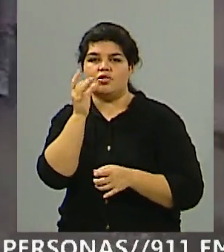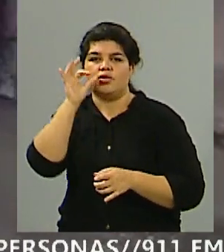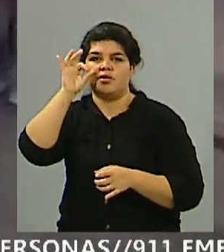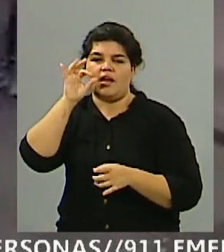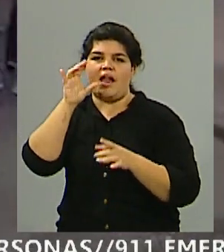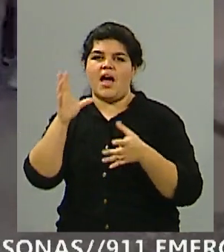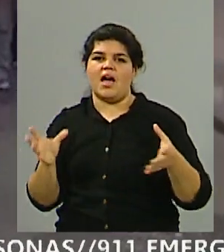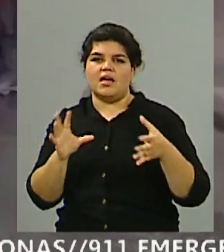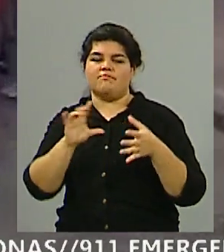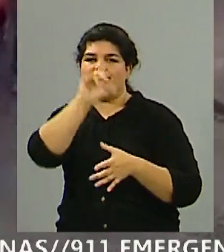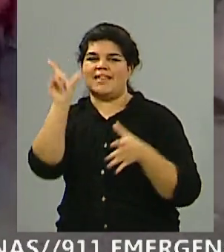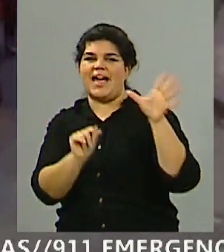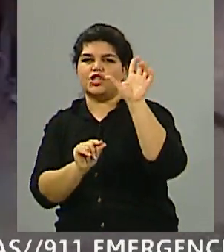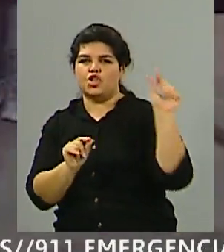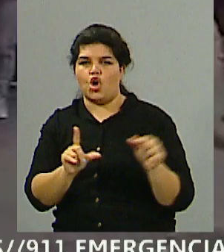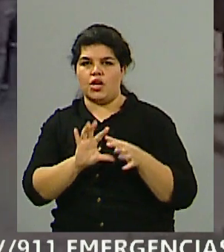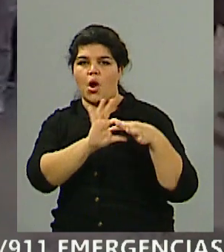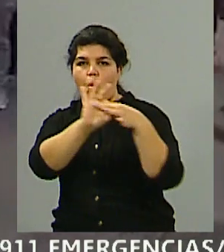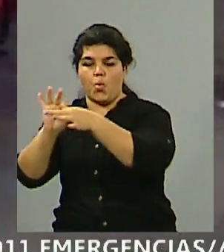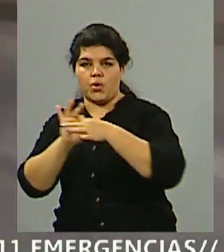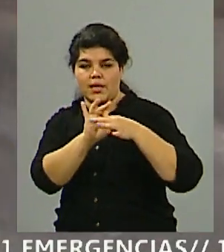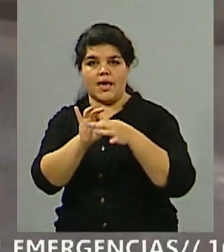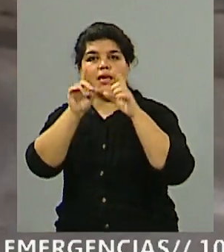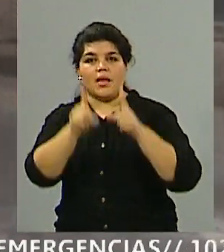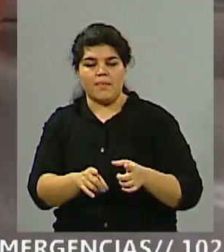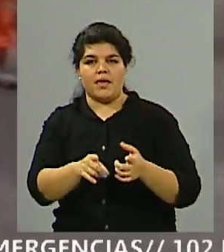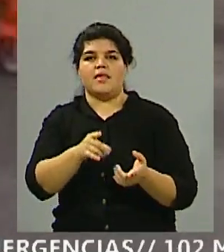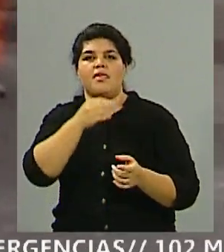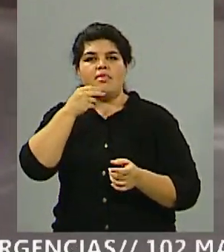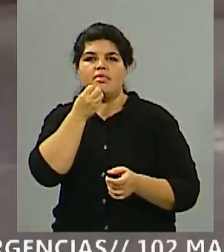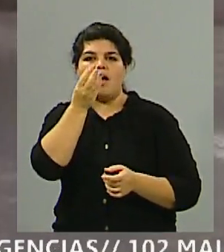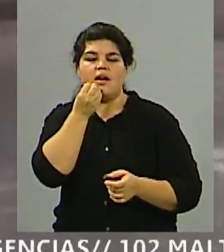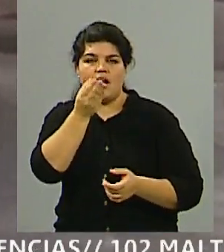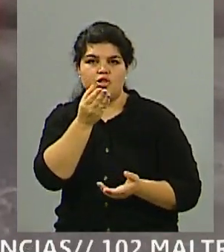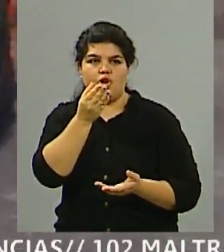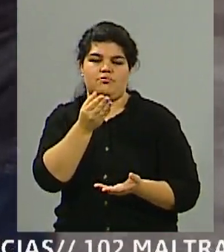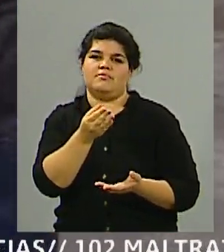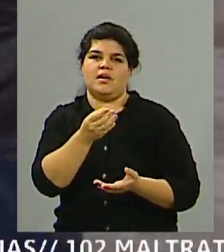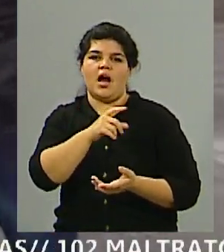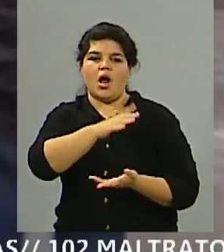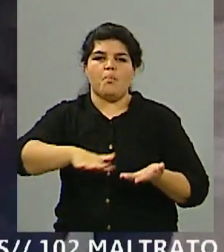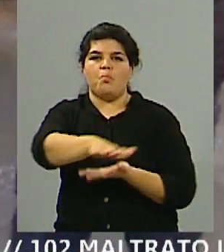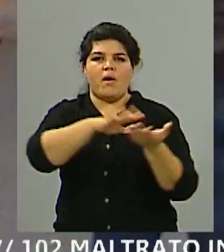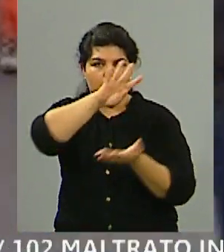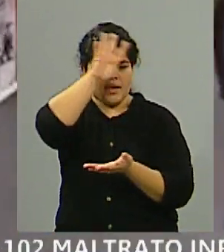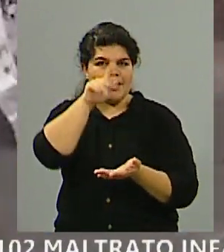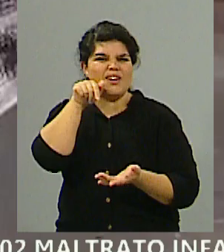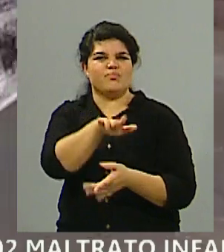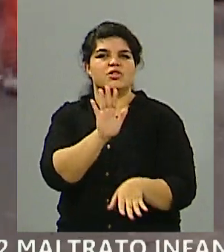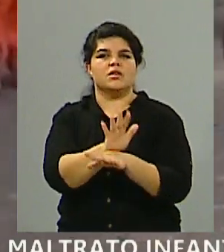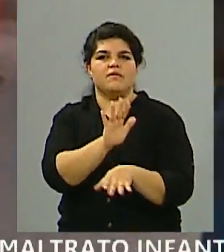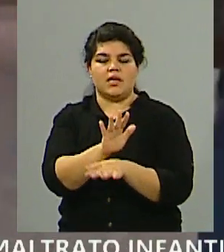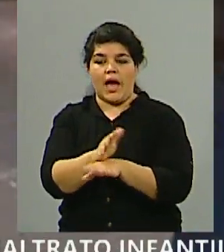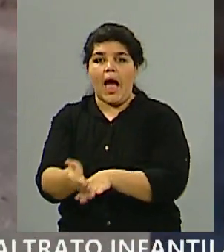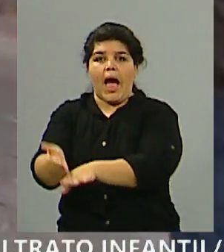la Declaración Americana sobre Derechos de los Pueblos Indígenas, hace un fuerte resguardo a lo que se llama el derecho a la consulta